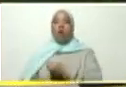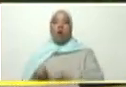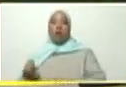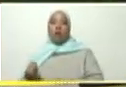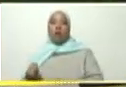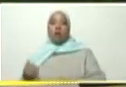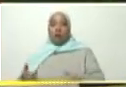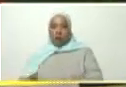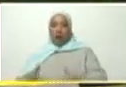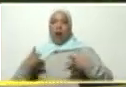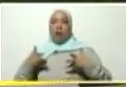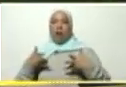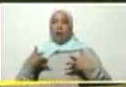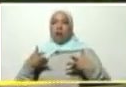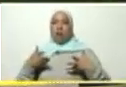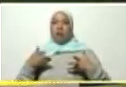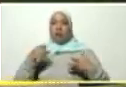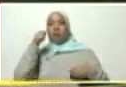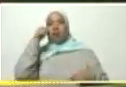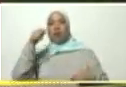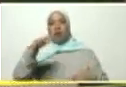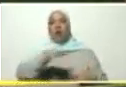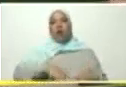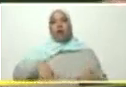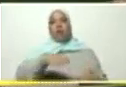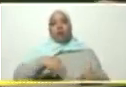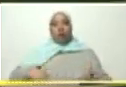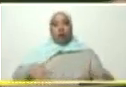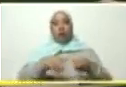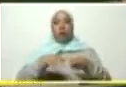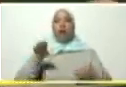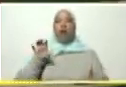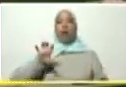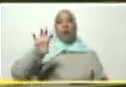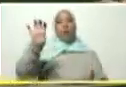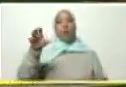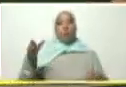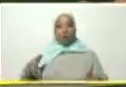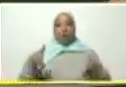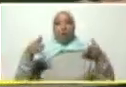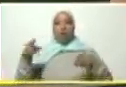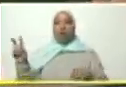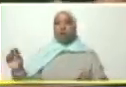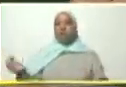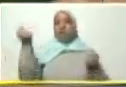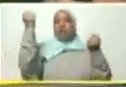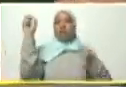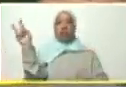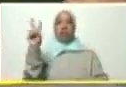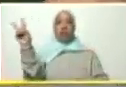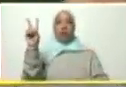hacer para ganar pero que gane qué el equipo que gane qué el país que gane qué Venezuela